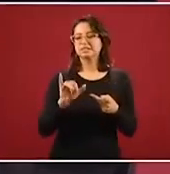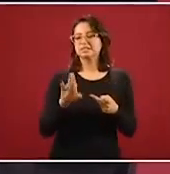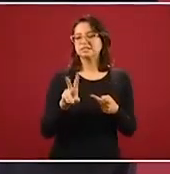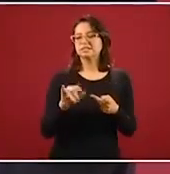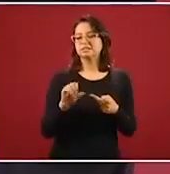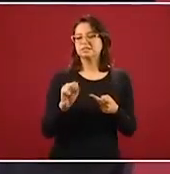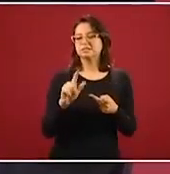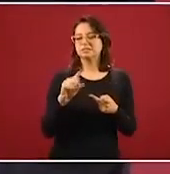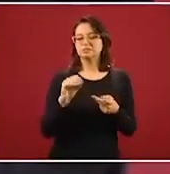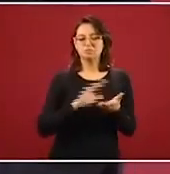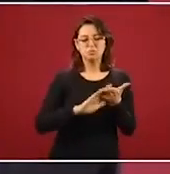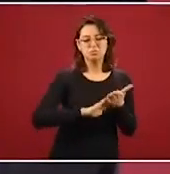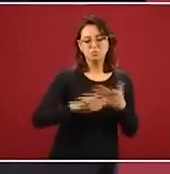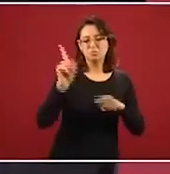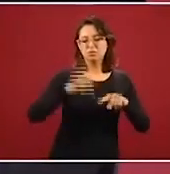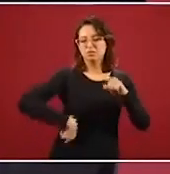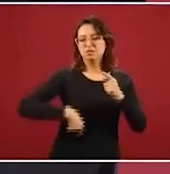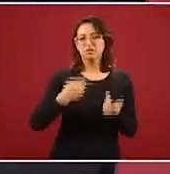filosofía,